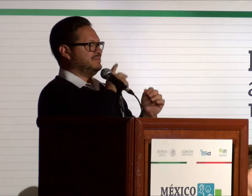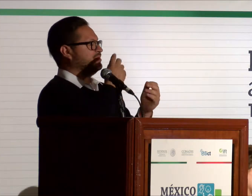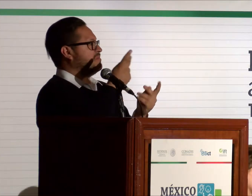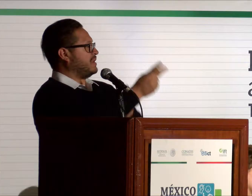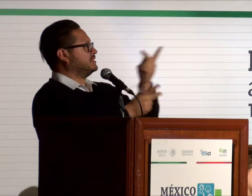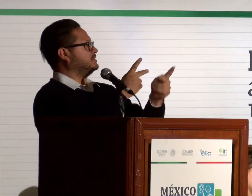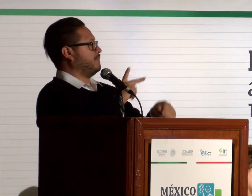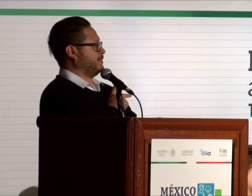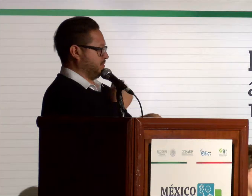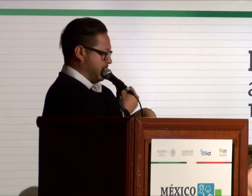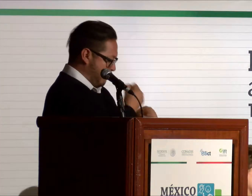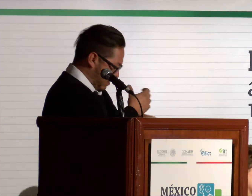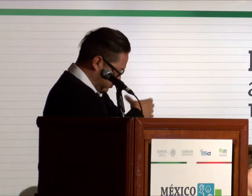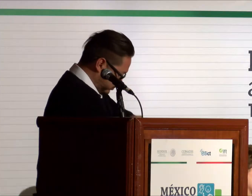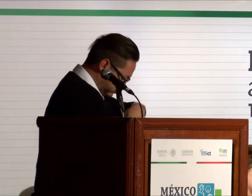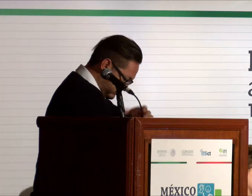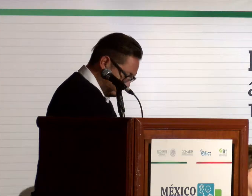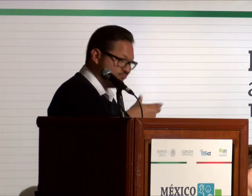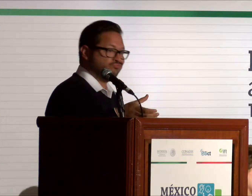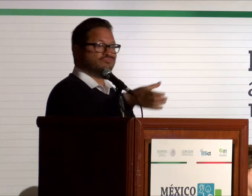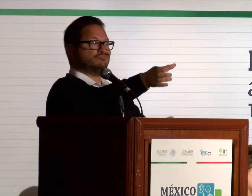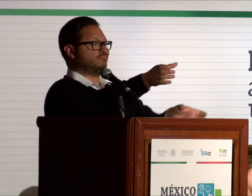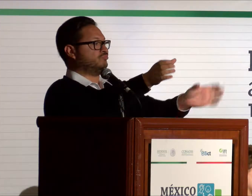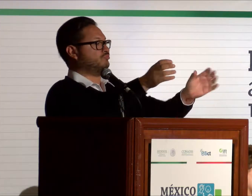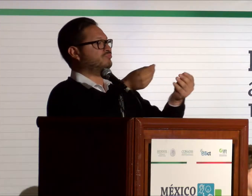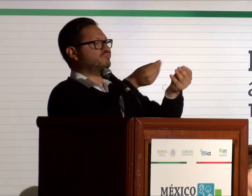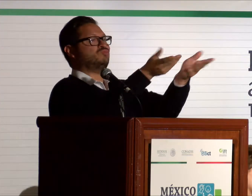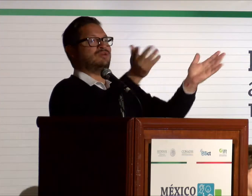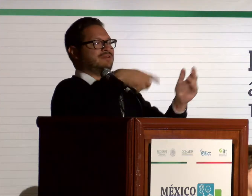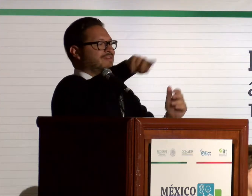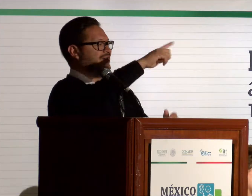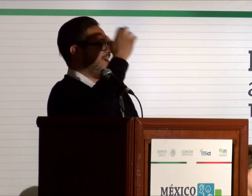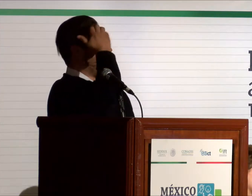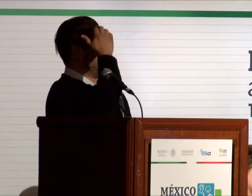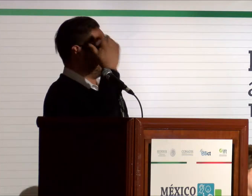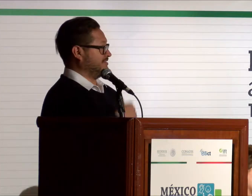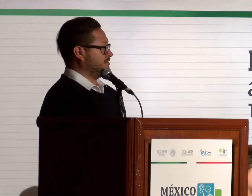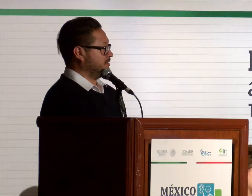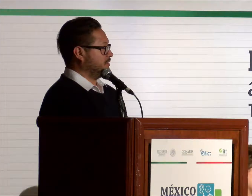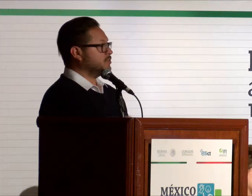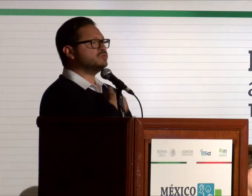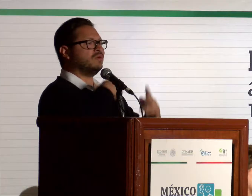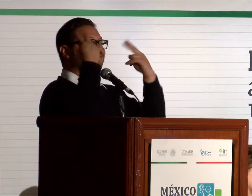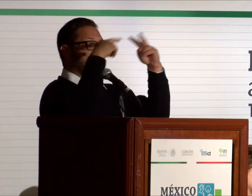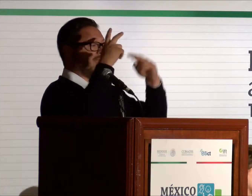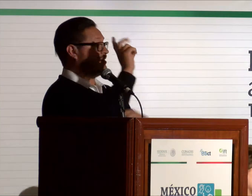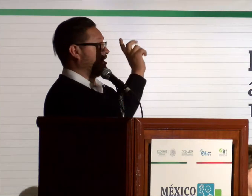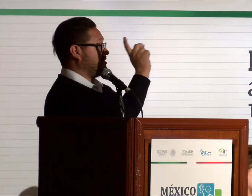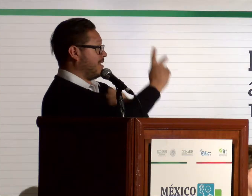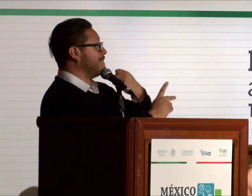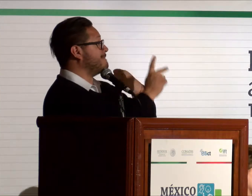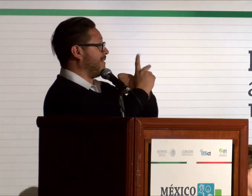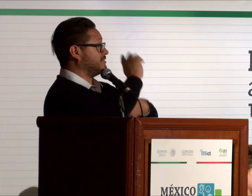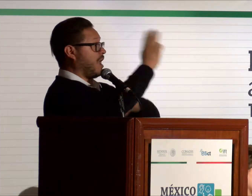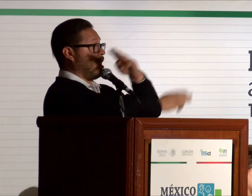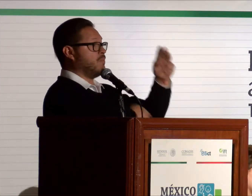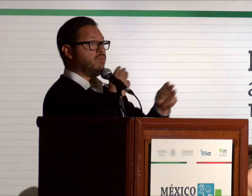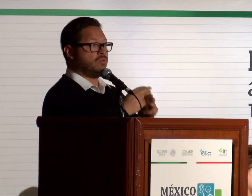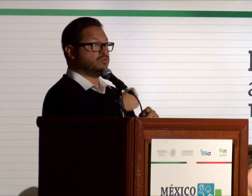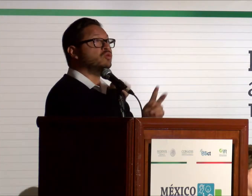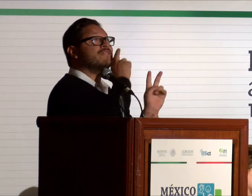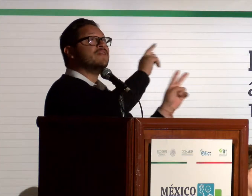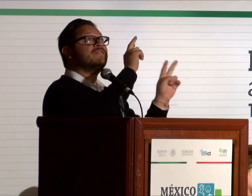discapacidad auditiva. Yo me quiero quitar los zapatos y prestárselo a ustedes para que ustedes conozcan a las personas